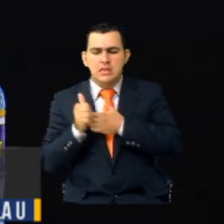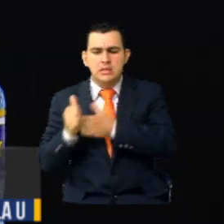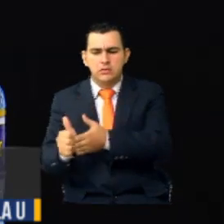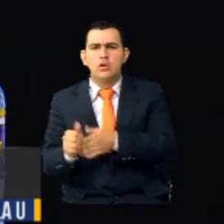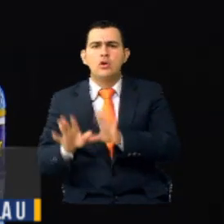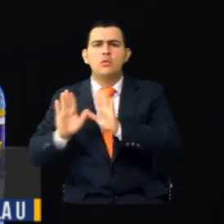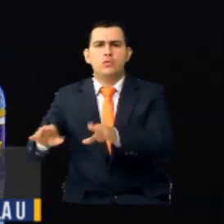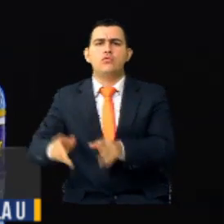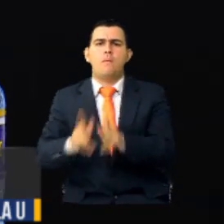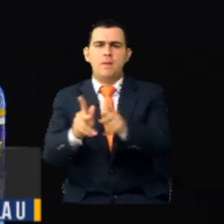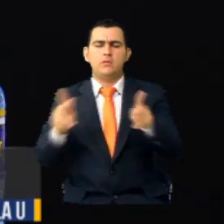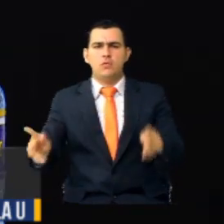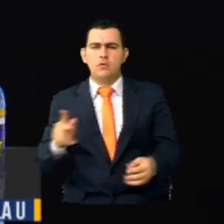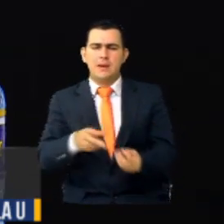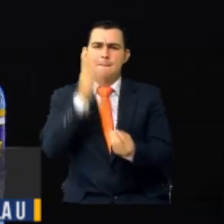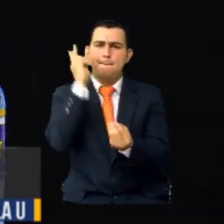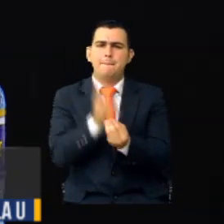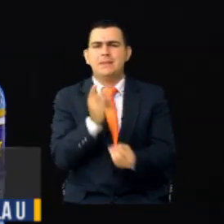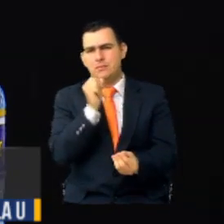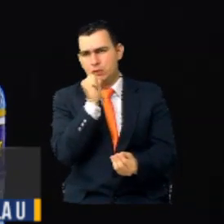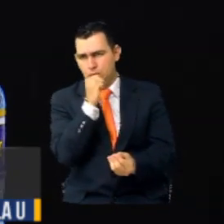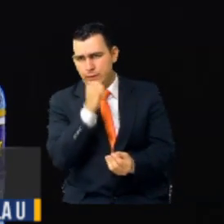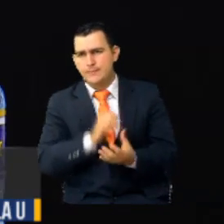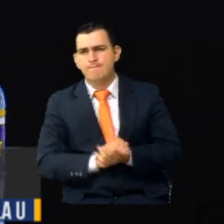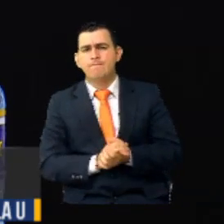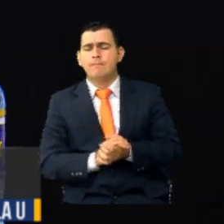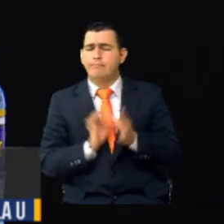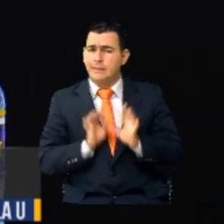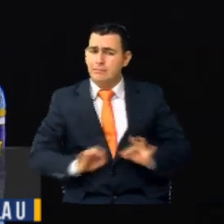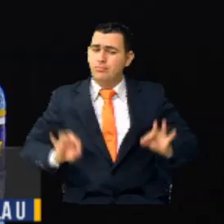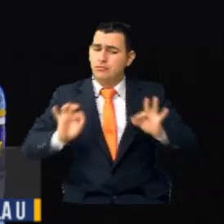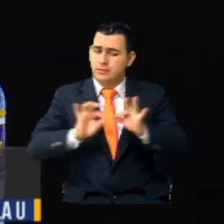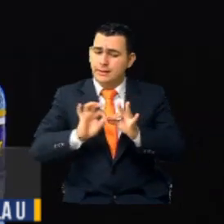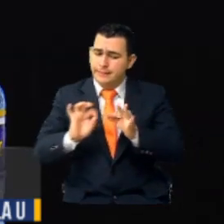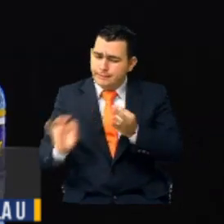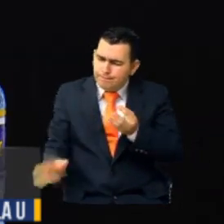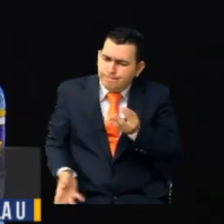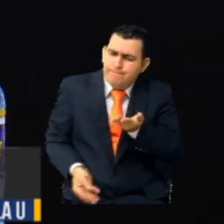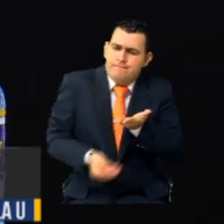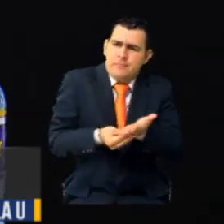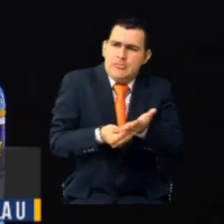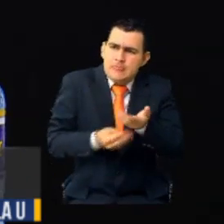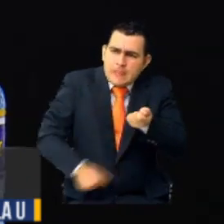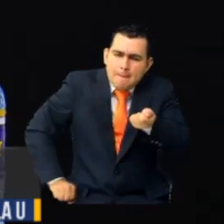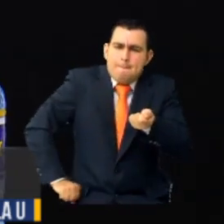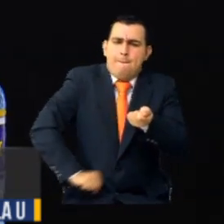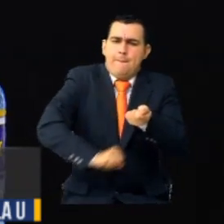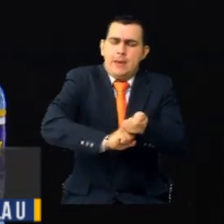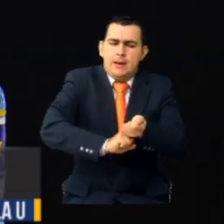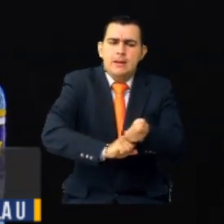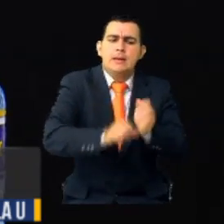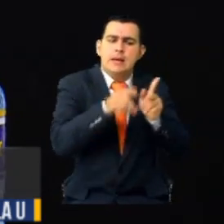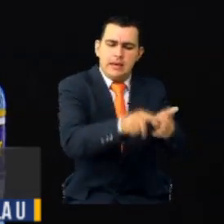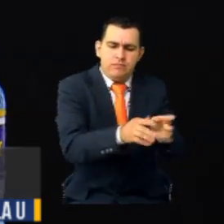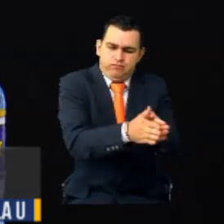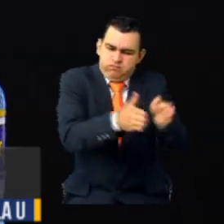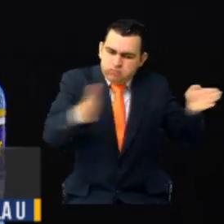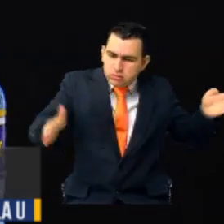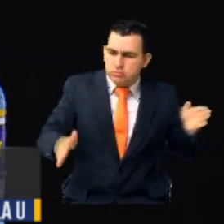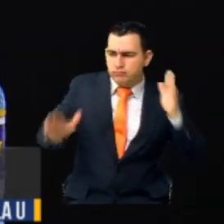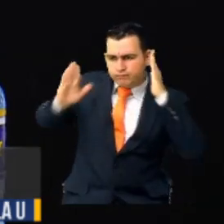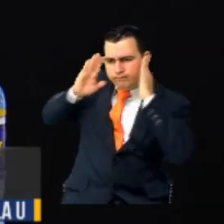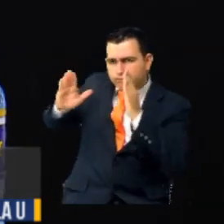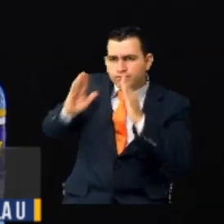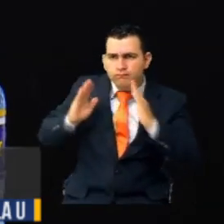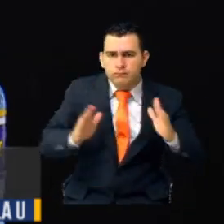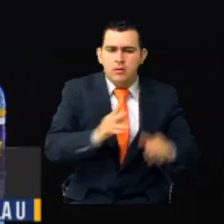Víctimas. Pienso que es necesarísimo fortalecer y ampliar la capacidad de respuesta, habida cuenta precisamente de